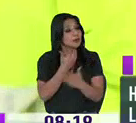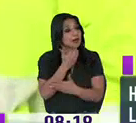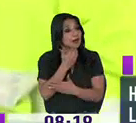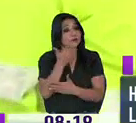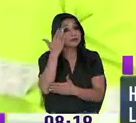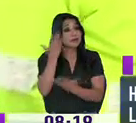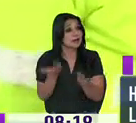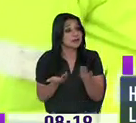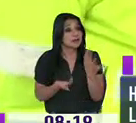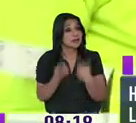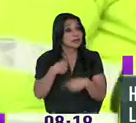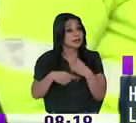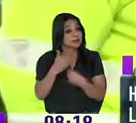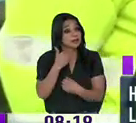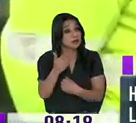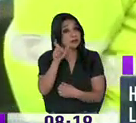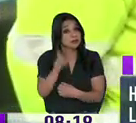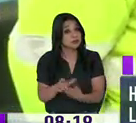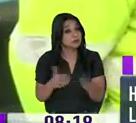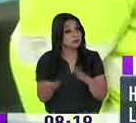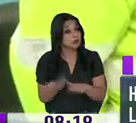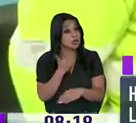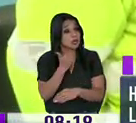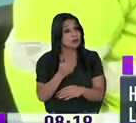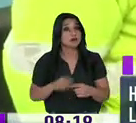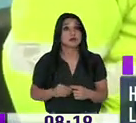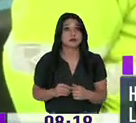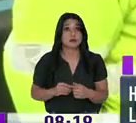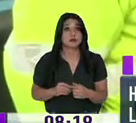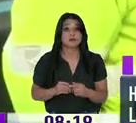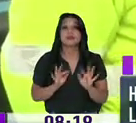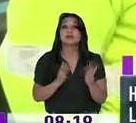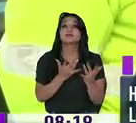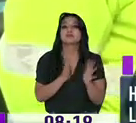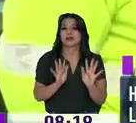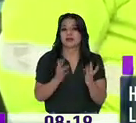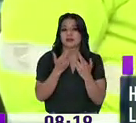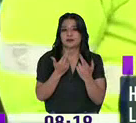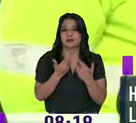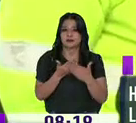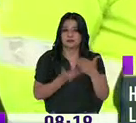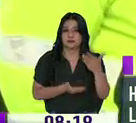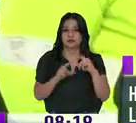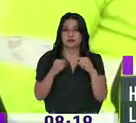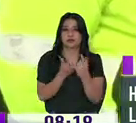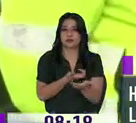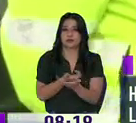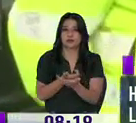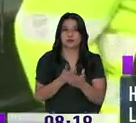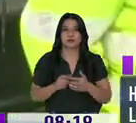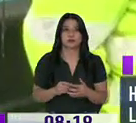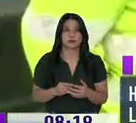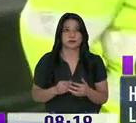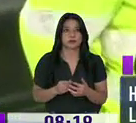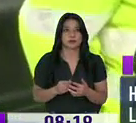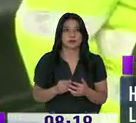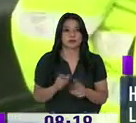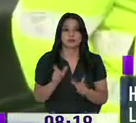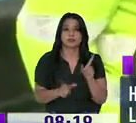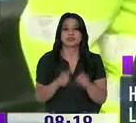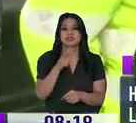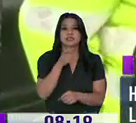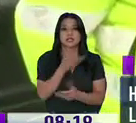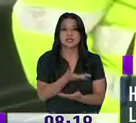saber si es que hay heridos o alguna persona lastimosamente fallecida? Tenemos que esperar el comunicado del Cuerpo de Bomberos de Quito. ¿Involucrados quiénes en el